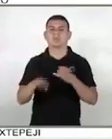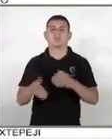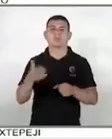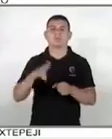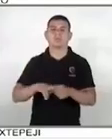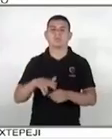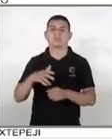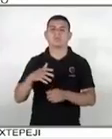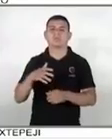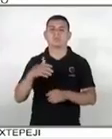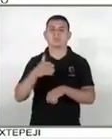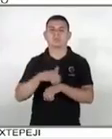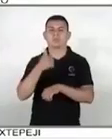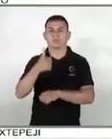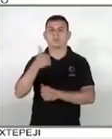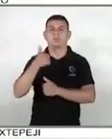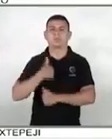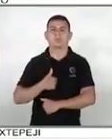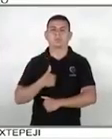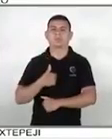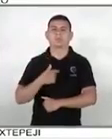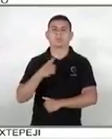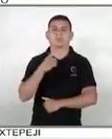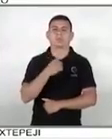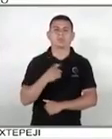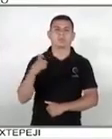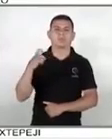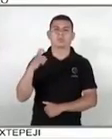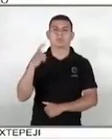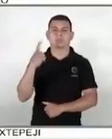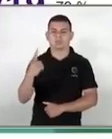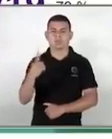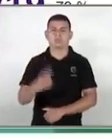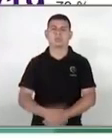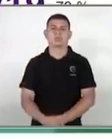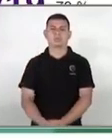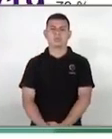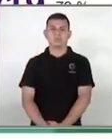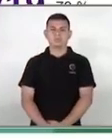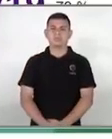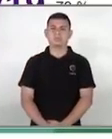jurisdicción sanitaria número 6, 101.